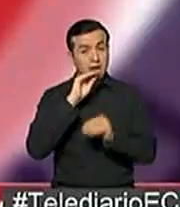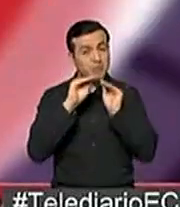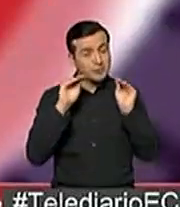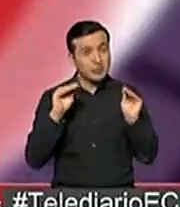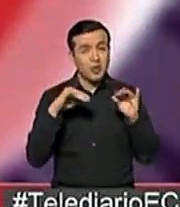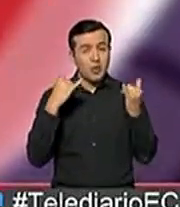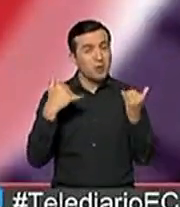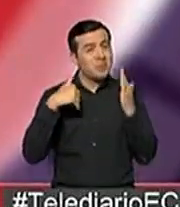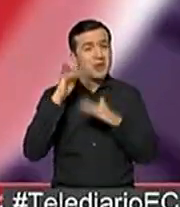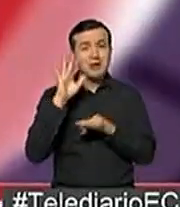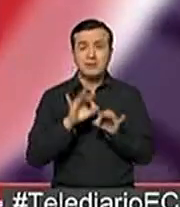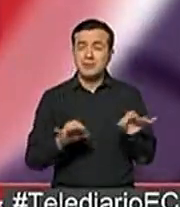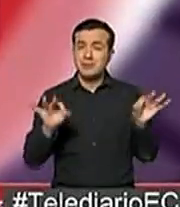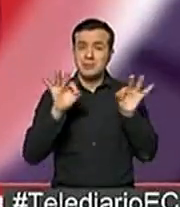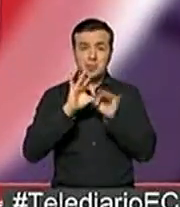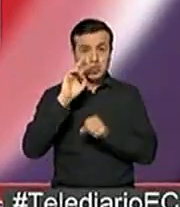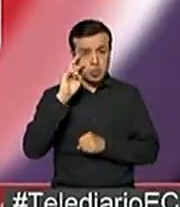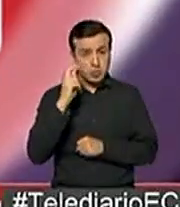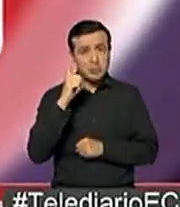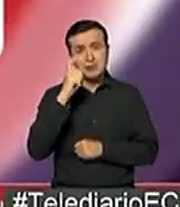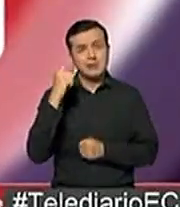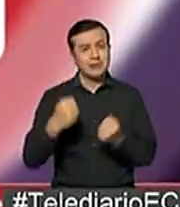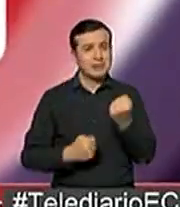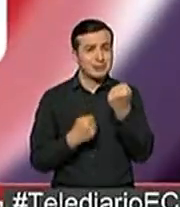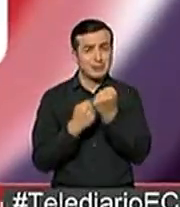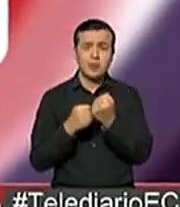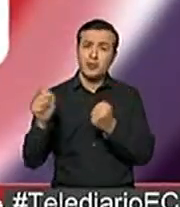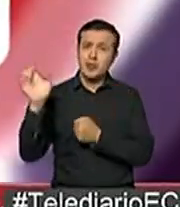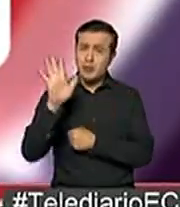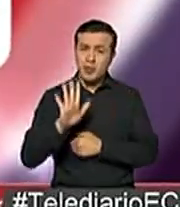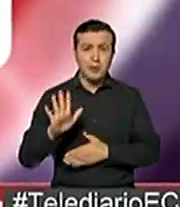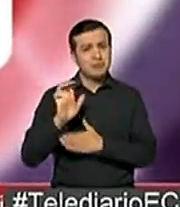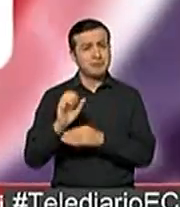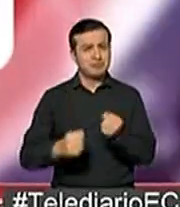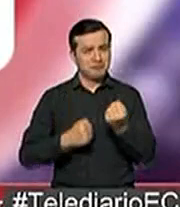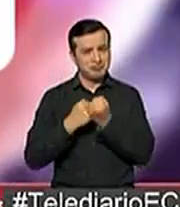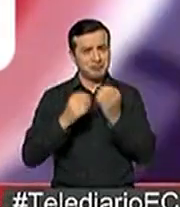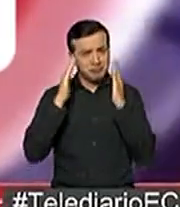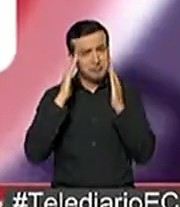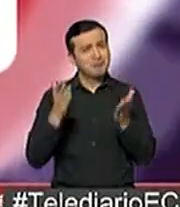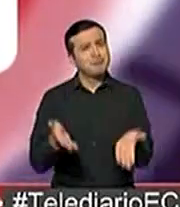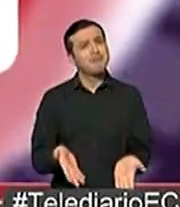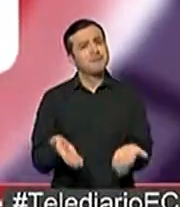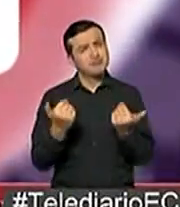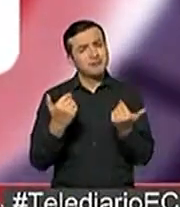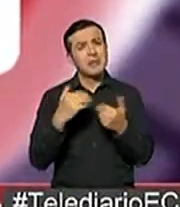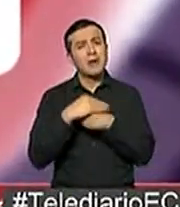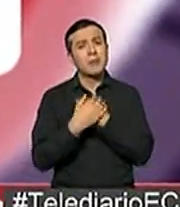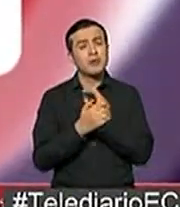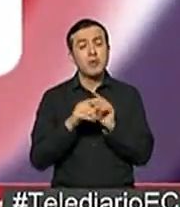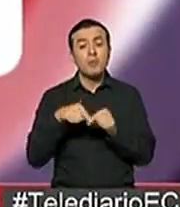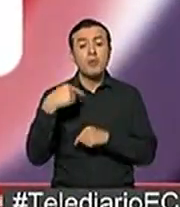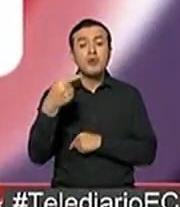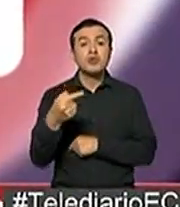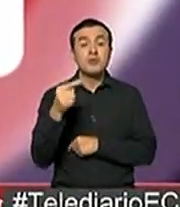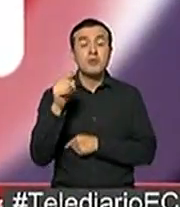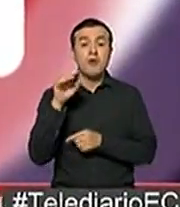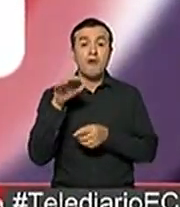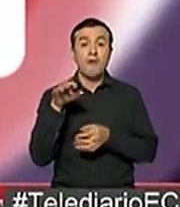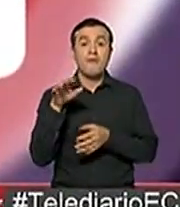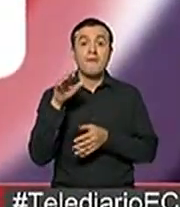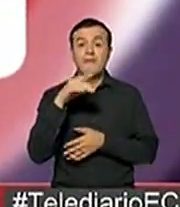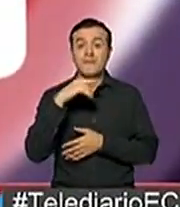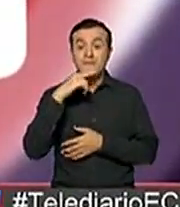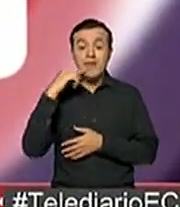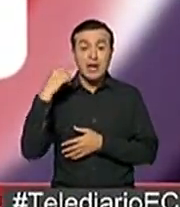hoy más que nunca el sector turístico necesita el apoyo de todos los ecuatorianos invitando a aprovechar el próximo feriado y a recorrer las